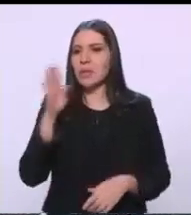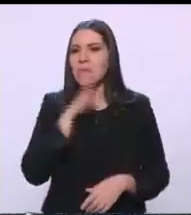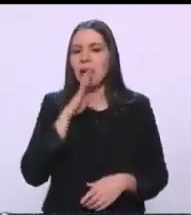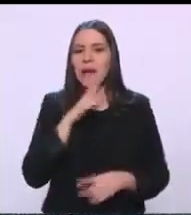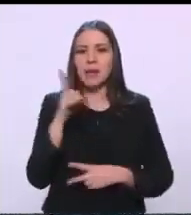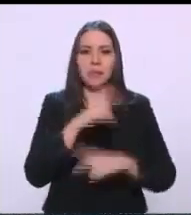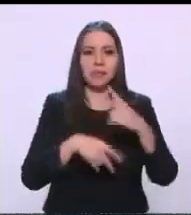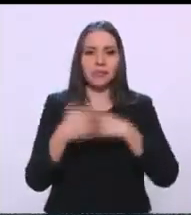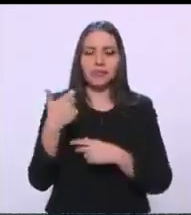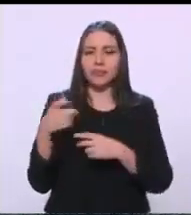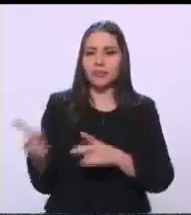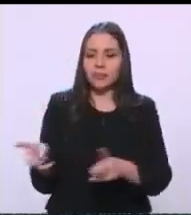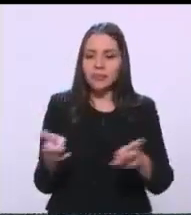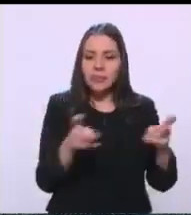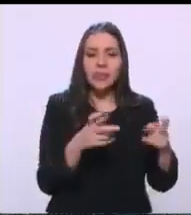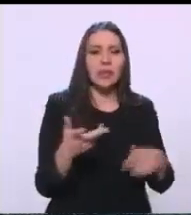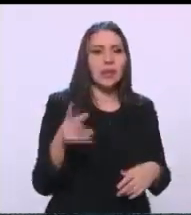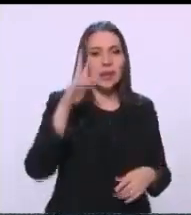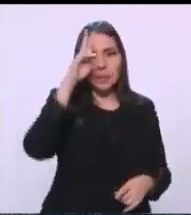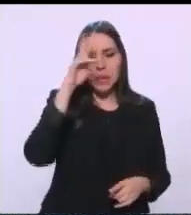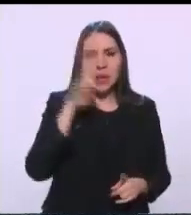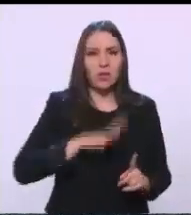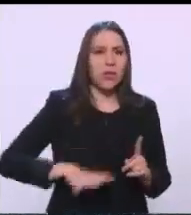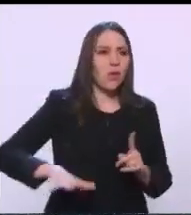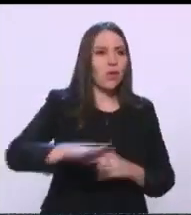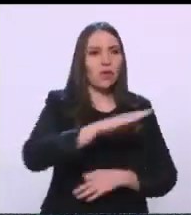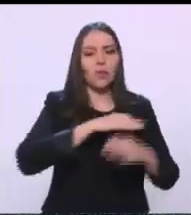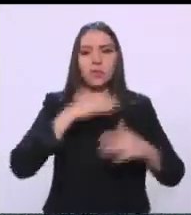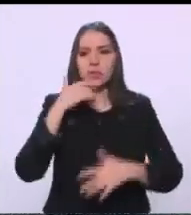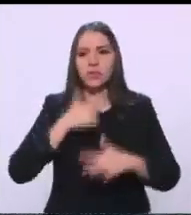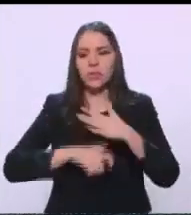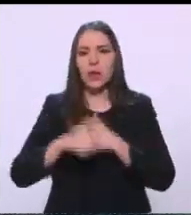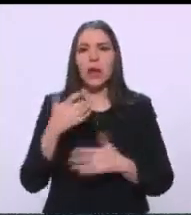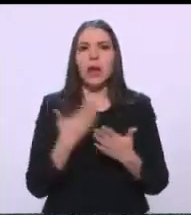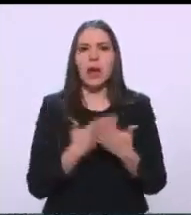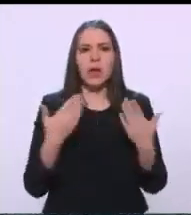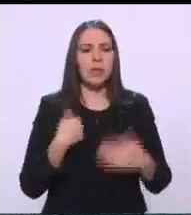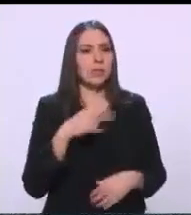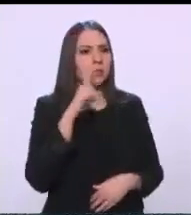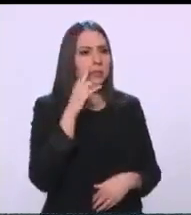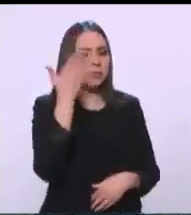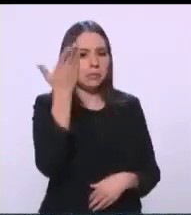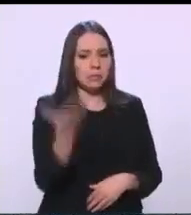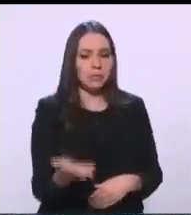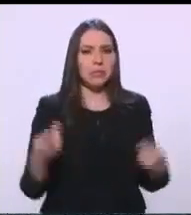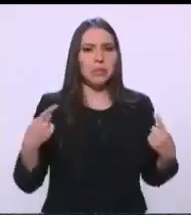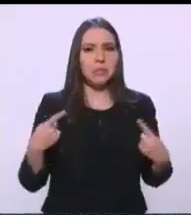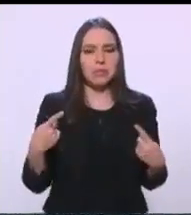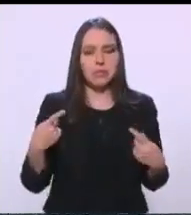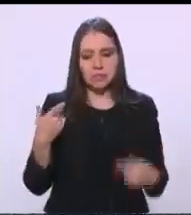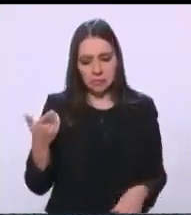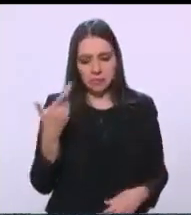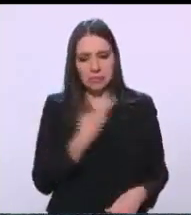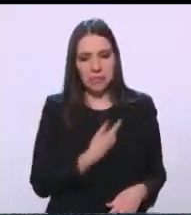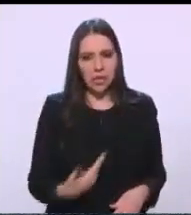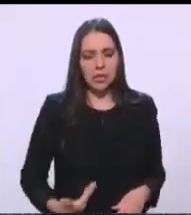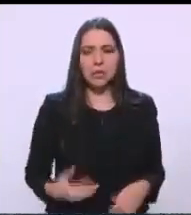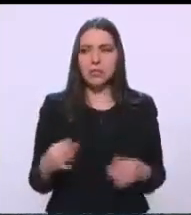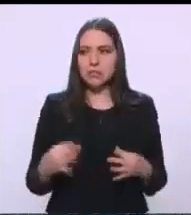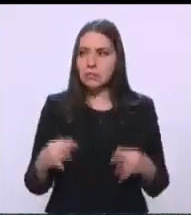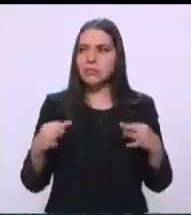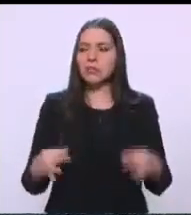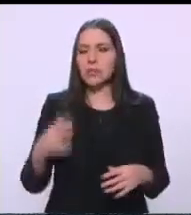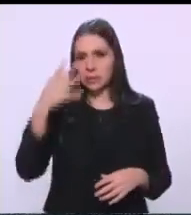de corrupción todo el sistema. Y veo un presidente que se toma muy en serio su papel como presidente, que informa al